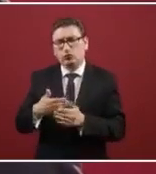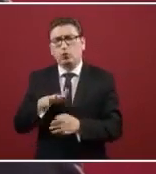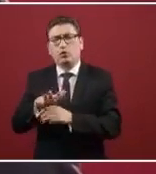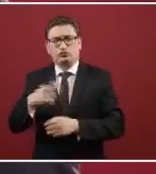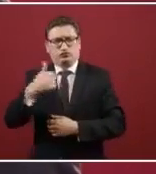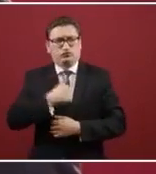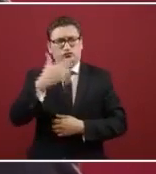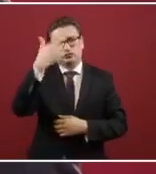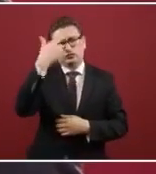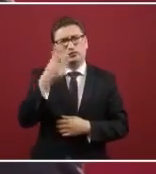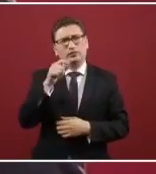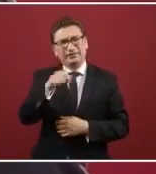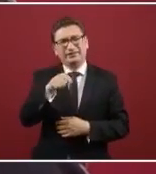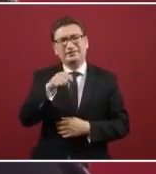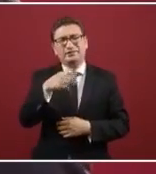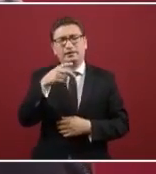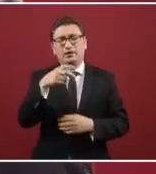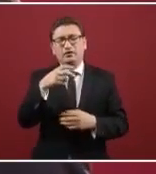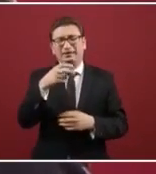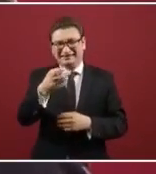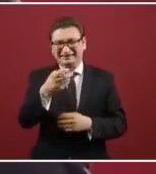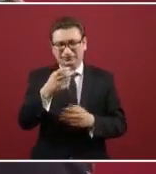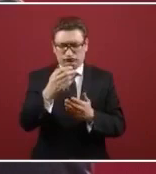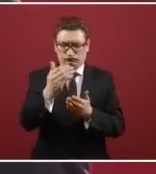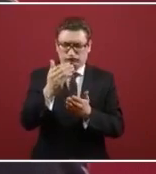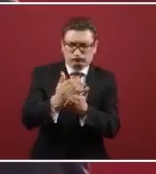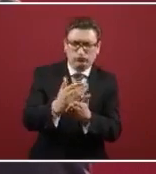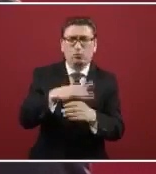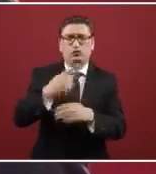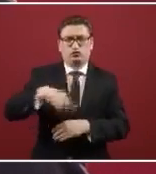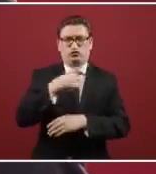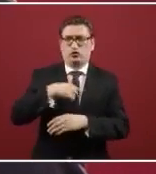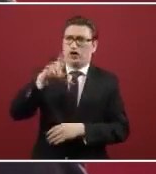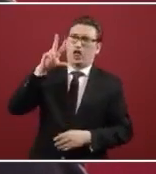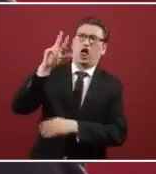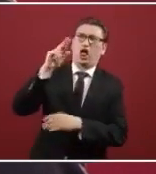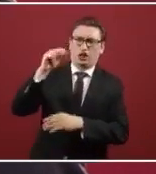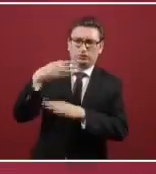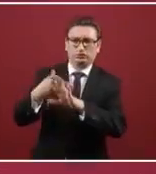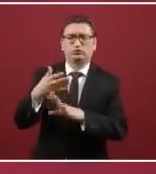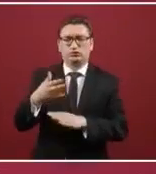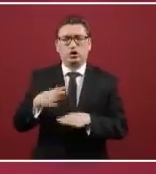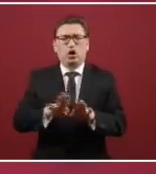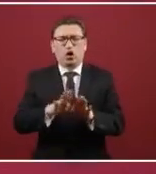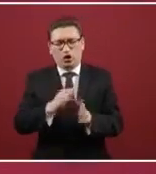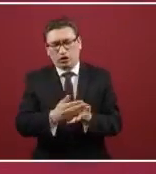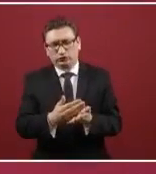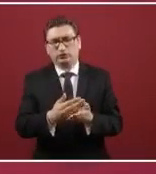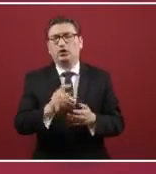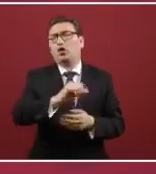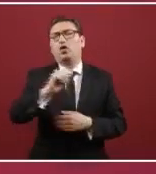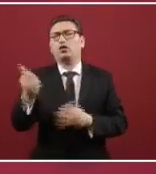Yo recuerdo que eso se detuvo porque nosotros nos opusimos. ¿Cómo se detuvo